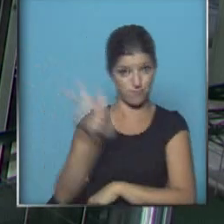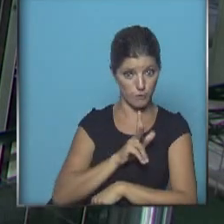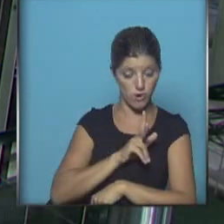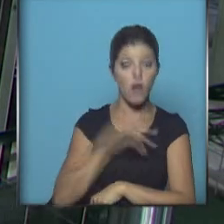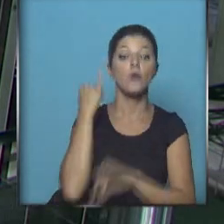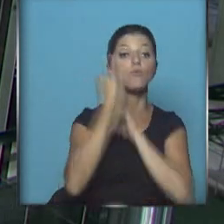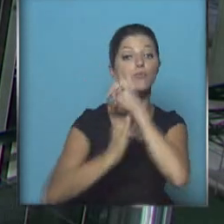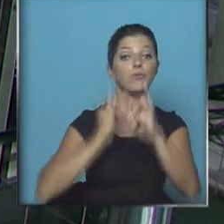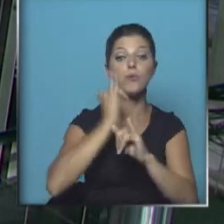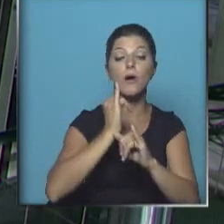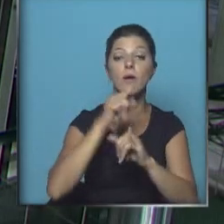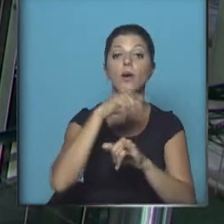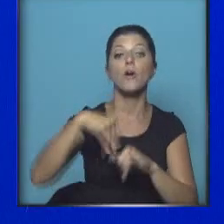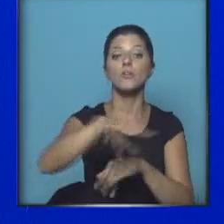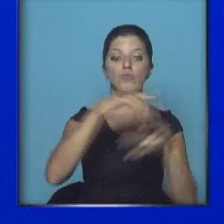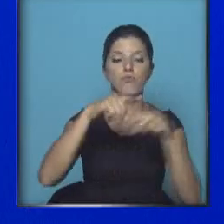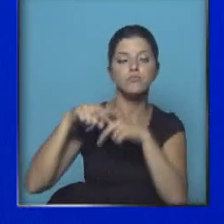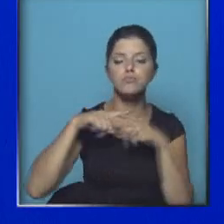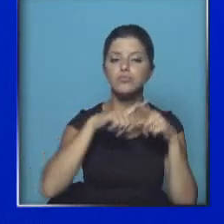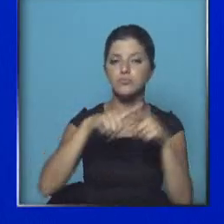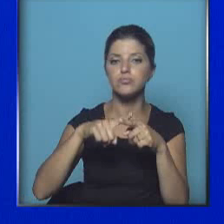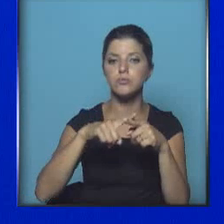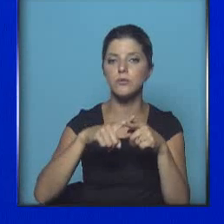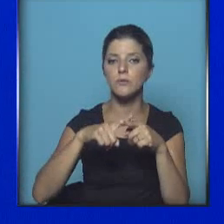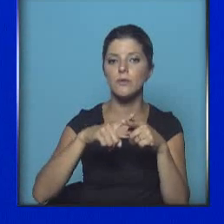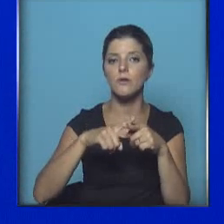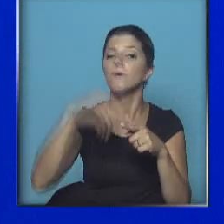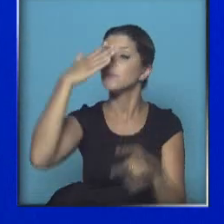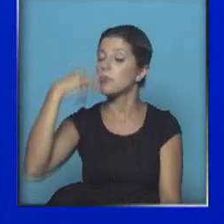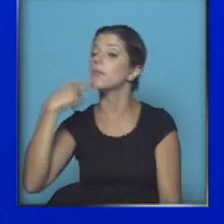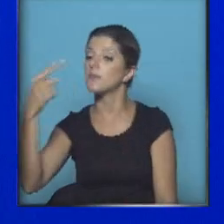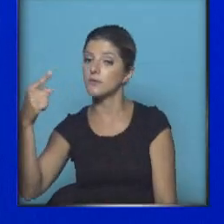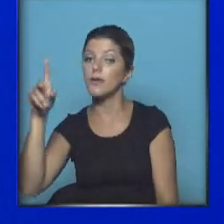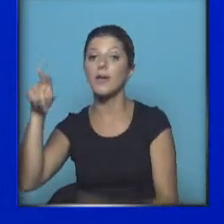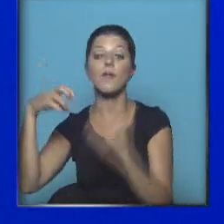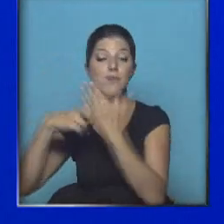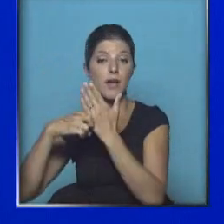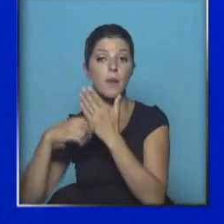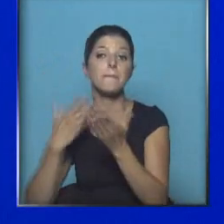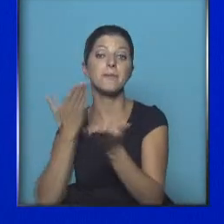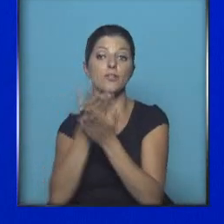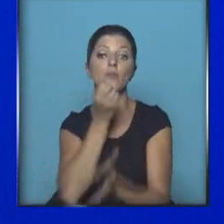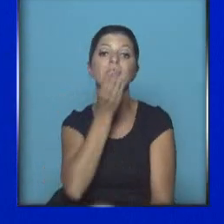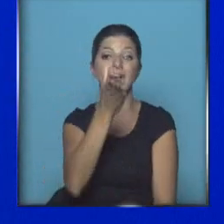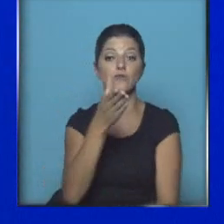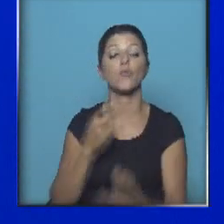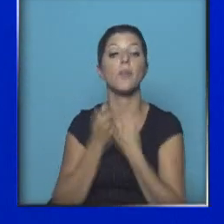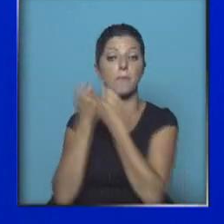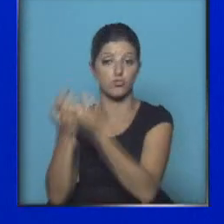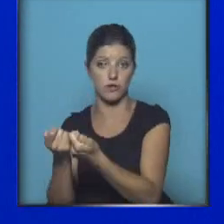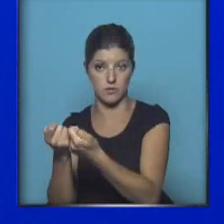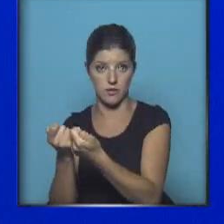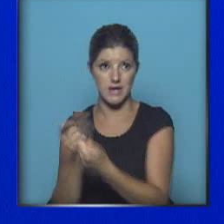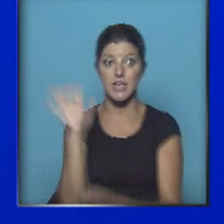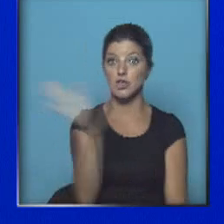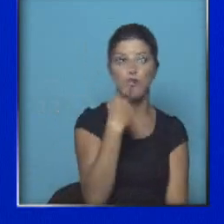dicho, ponen el tema a debate y le transmiten que el fiscal ha pedido una declaración de apoyo. Y la mayoría dice